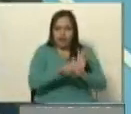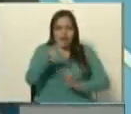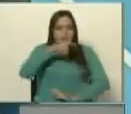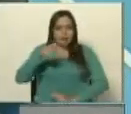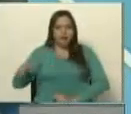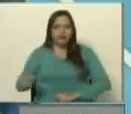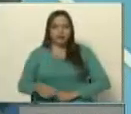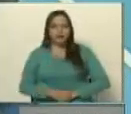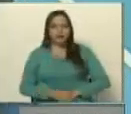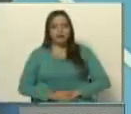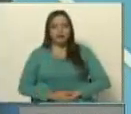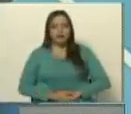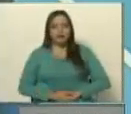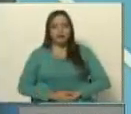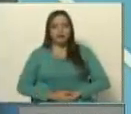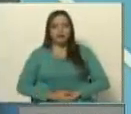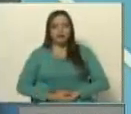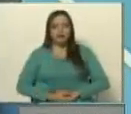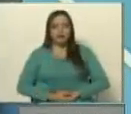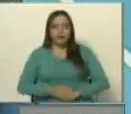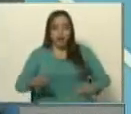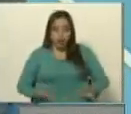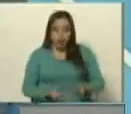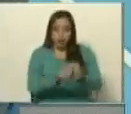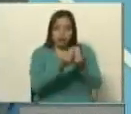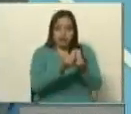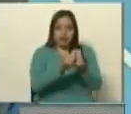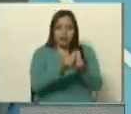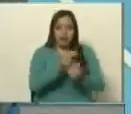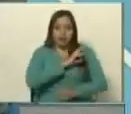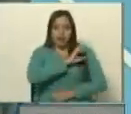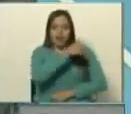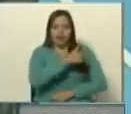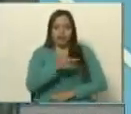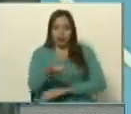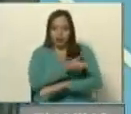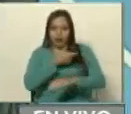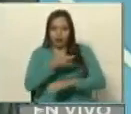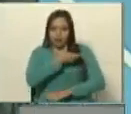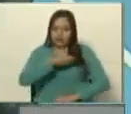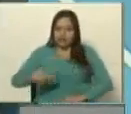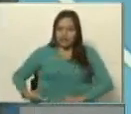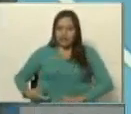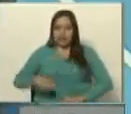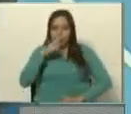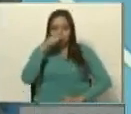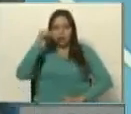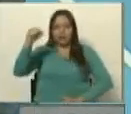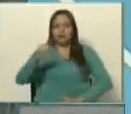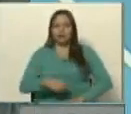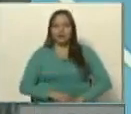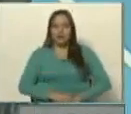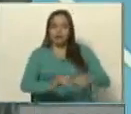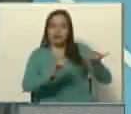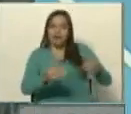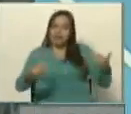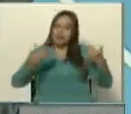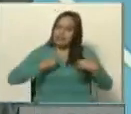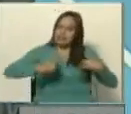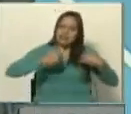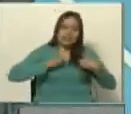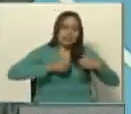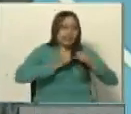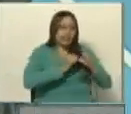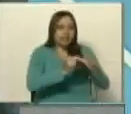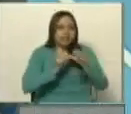pueblo que acompaña a un jefe de gobierno, que es el presidente Nicolás Maduro, en esa resistencia.